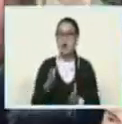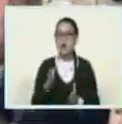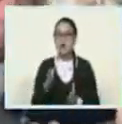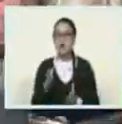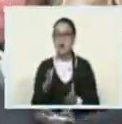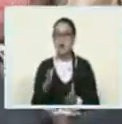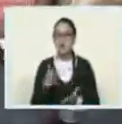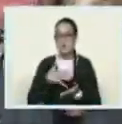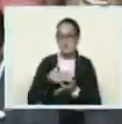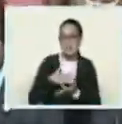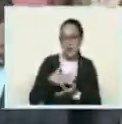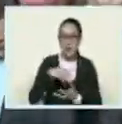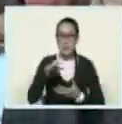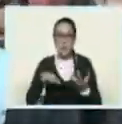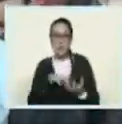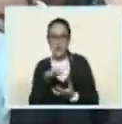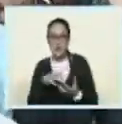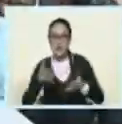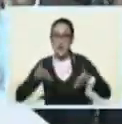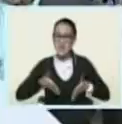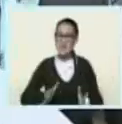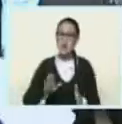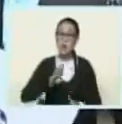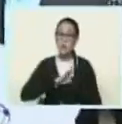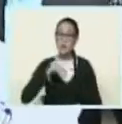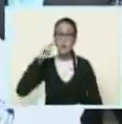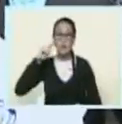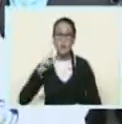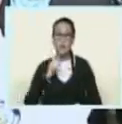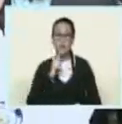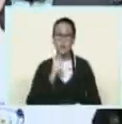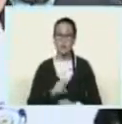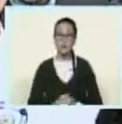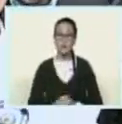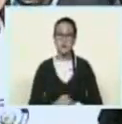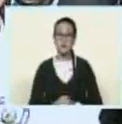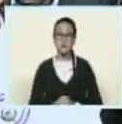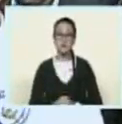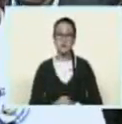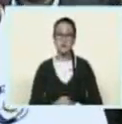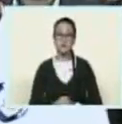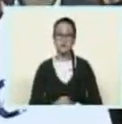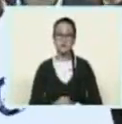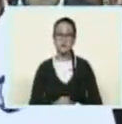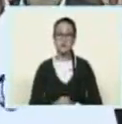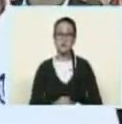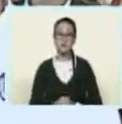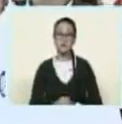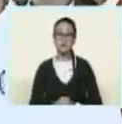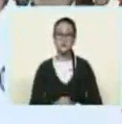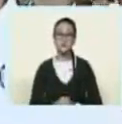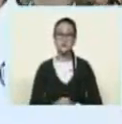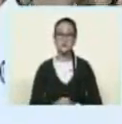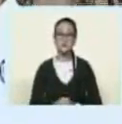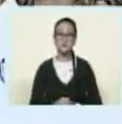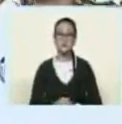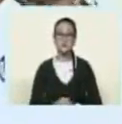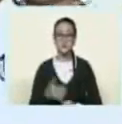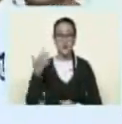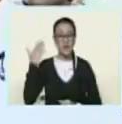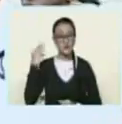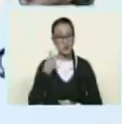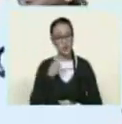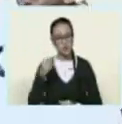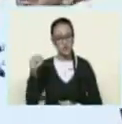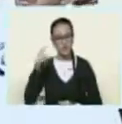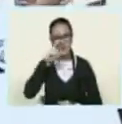¿O es que acaso se olvidan de que somos los hijos de Bolívar? ¿Quién pudiera pensar que hace